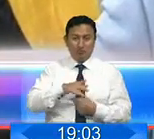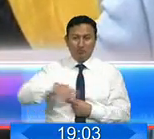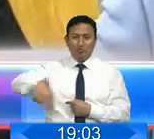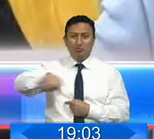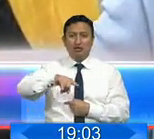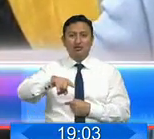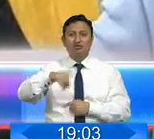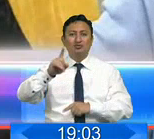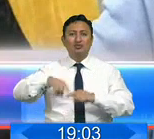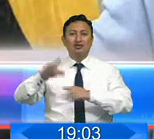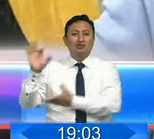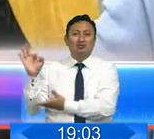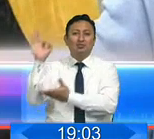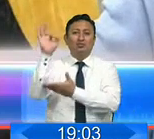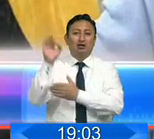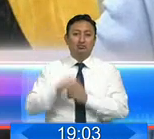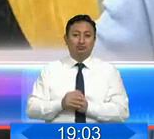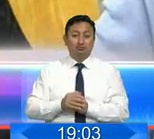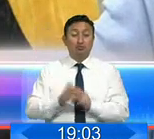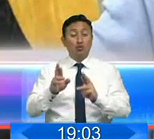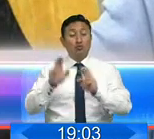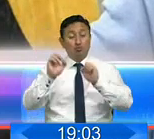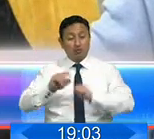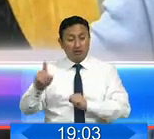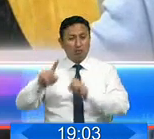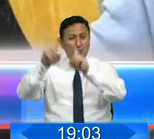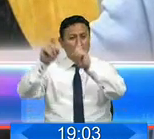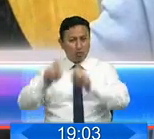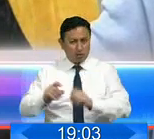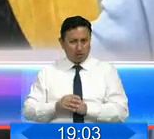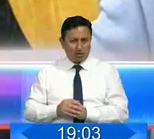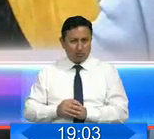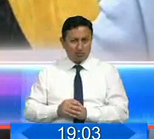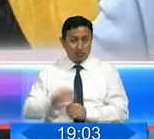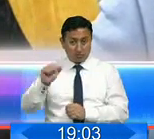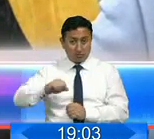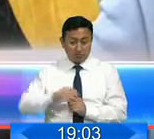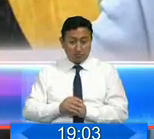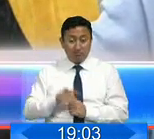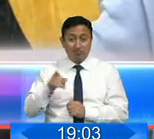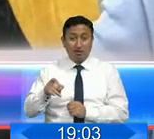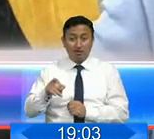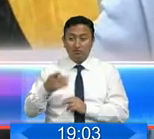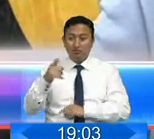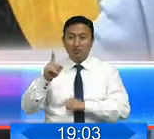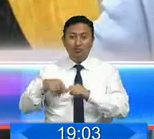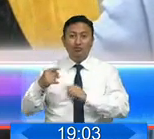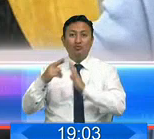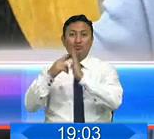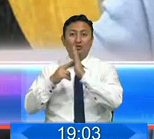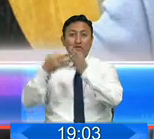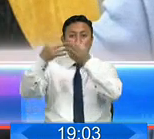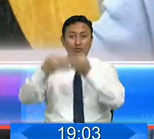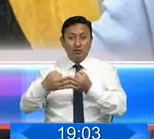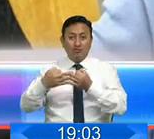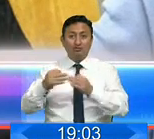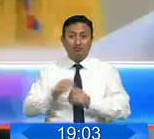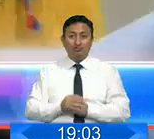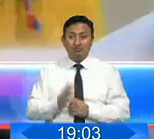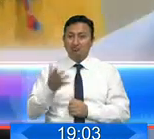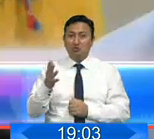personería jurídica y espero que lo consulten y lo averigüen. No están registradas en el Registro Oficial de la